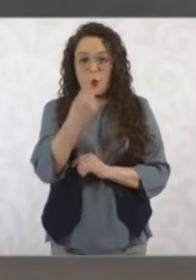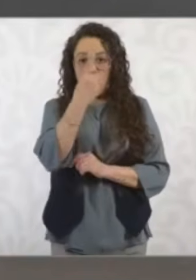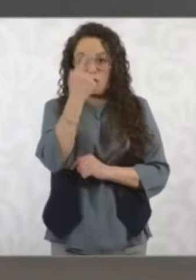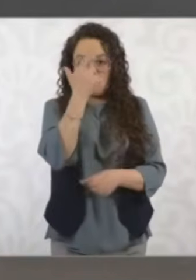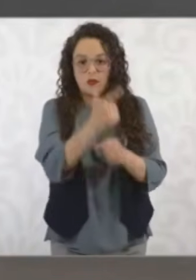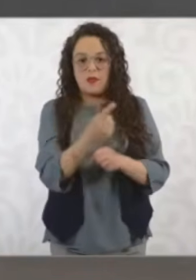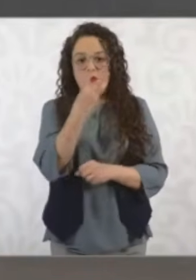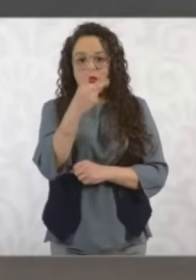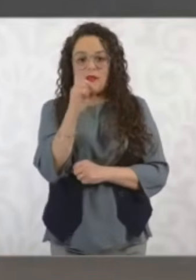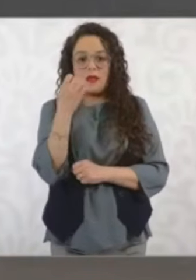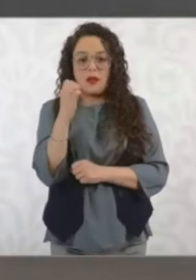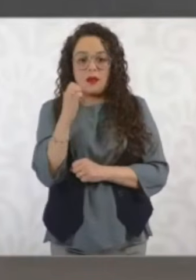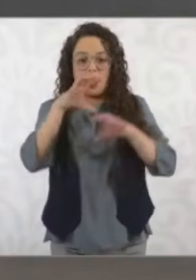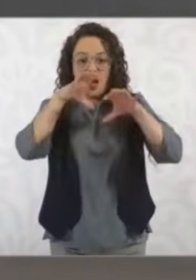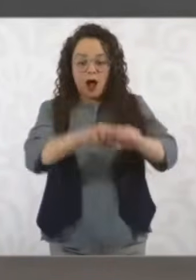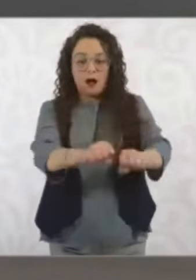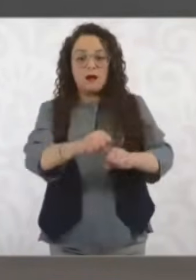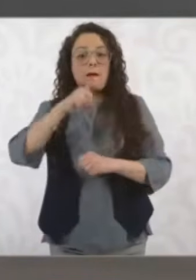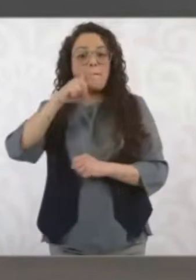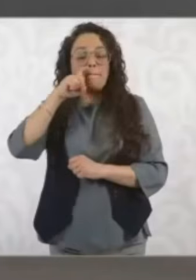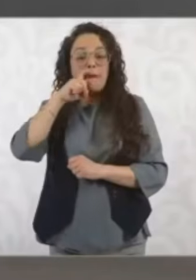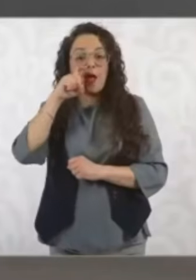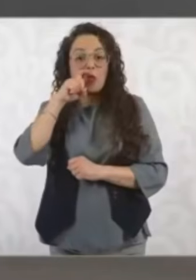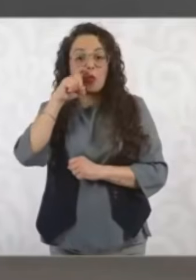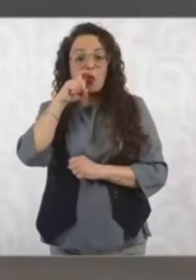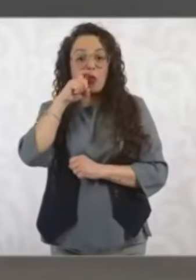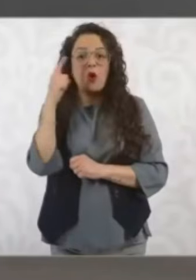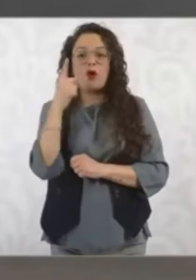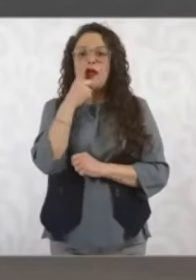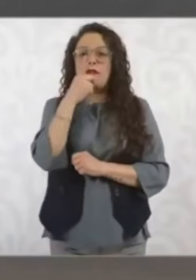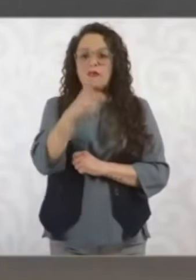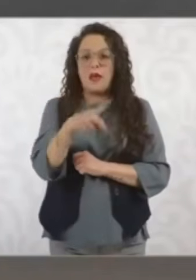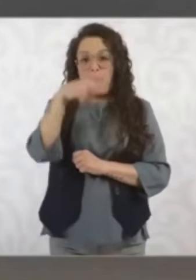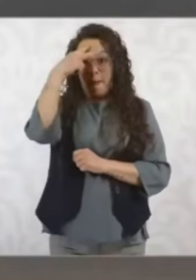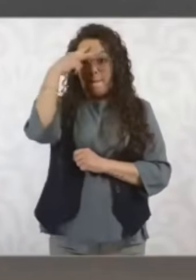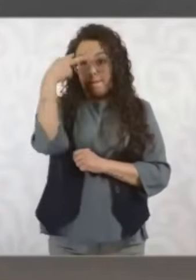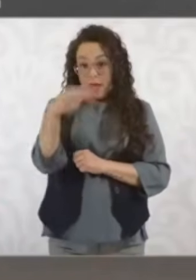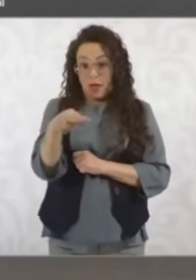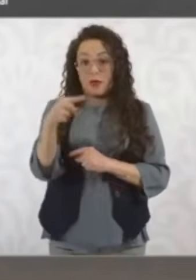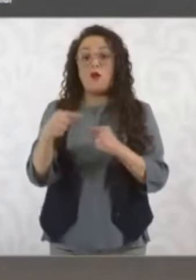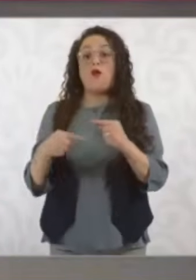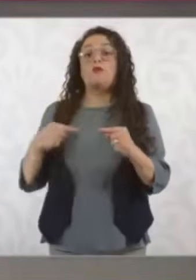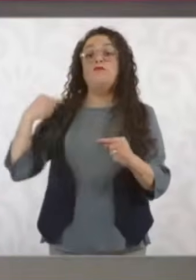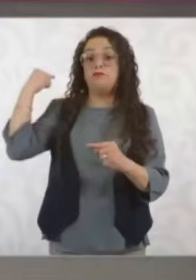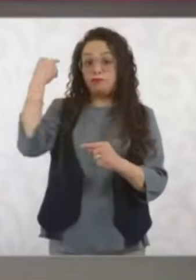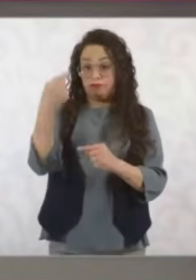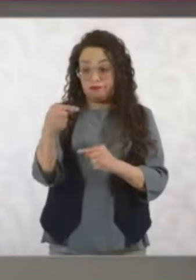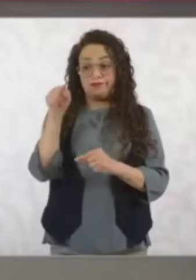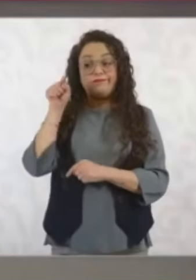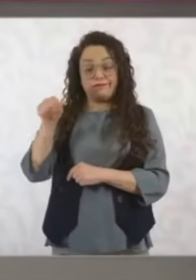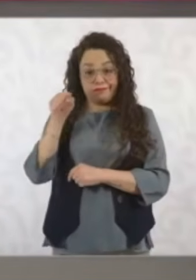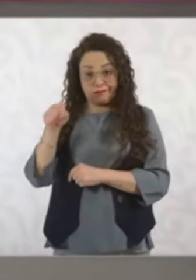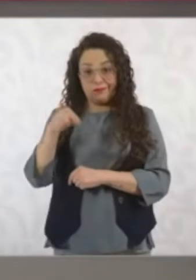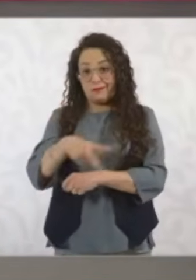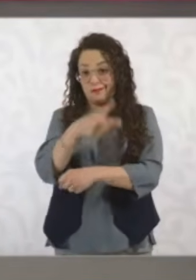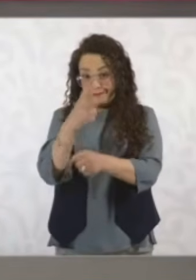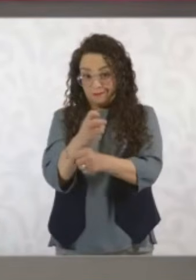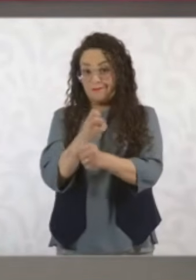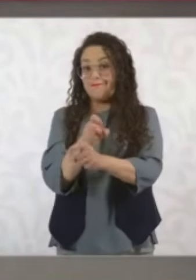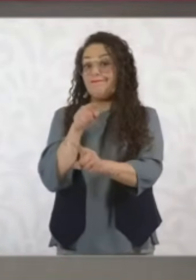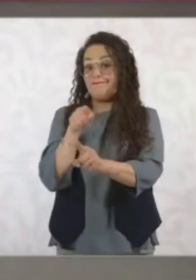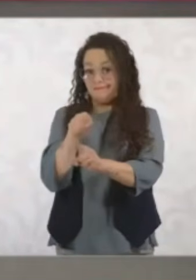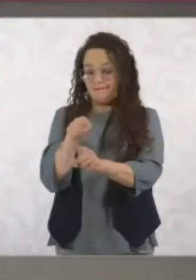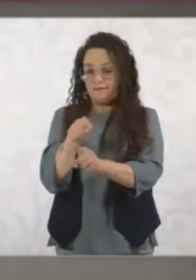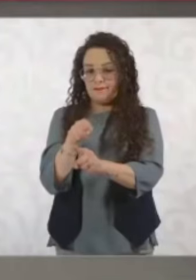enero, detención de Maduro, la narrativa es México es el siguiente. Y toda una narrativa